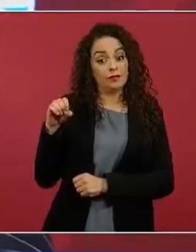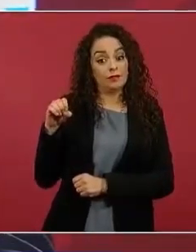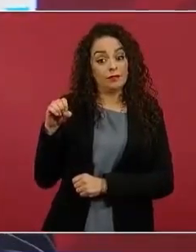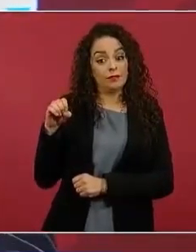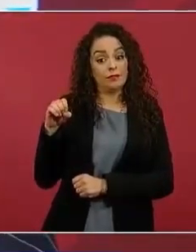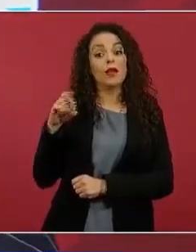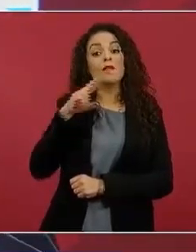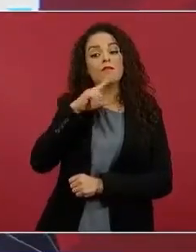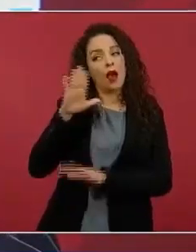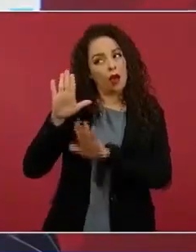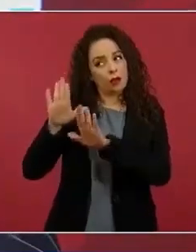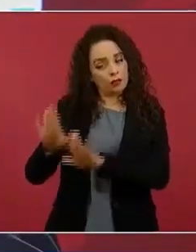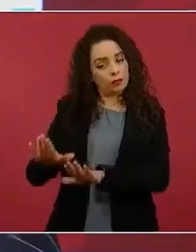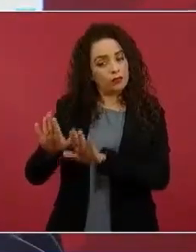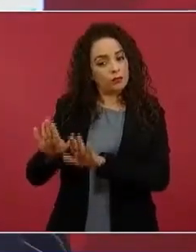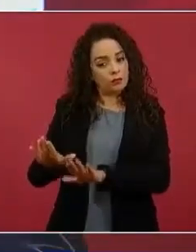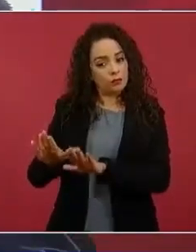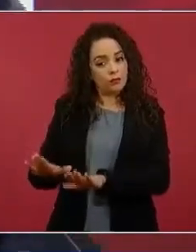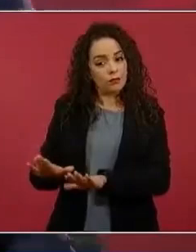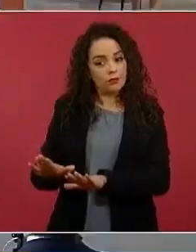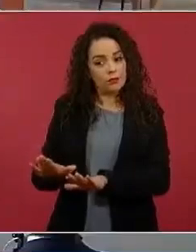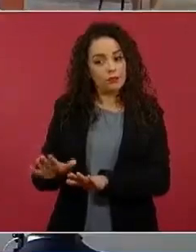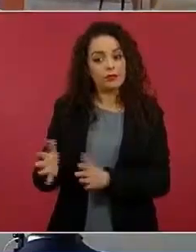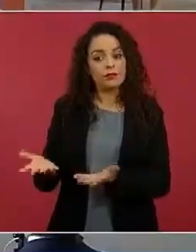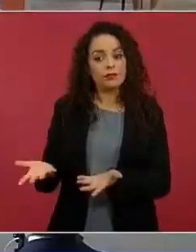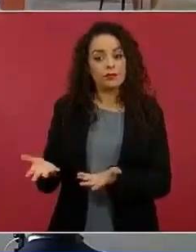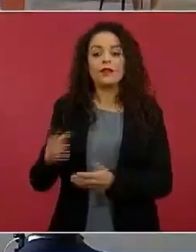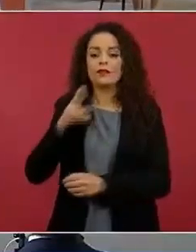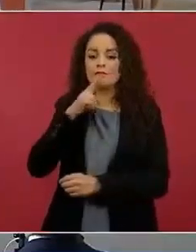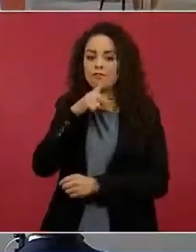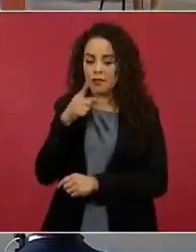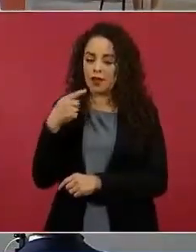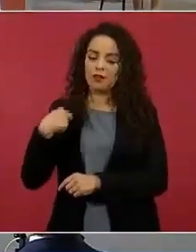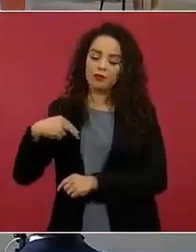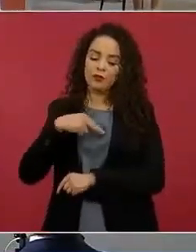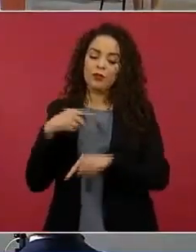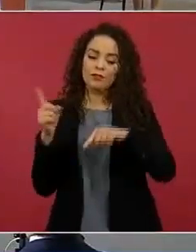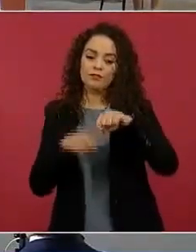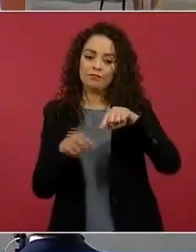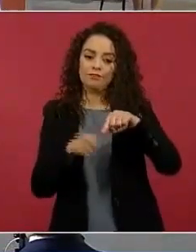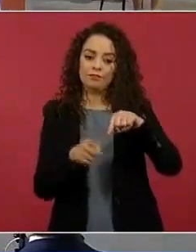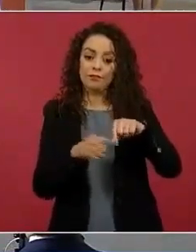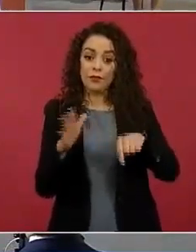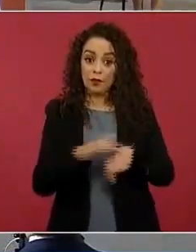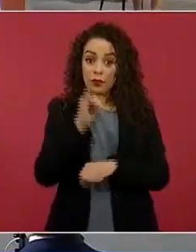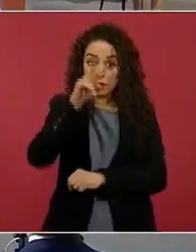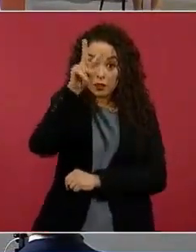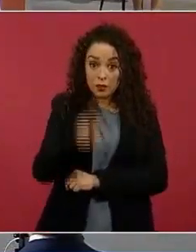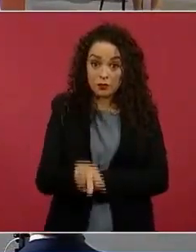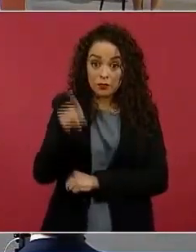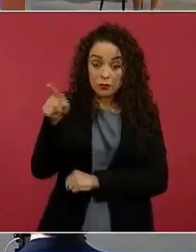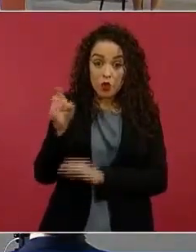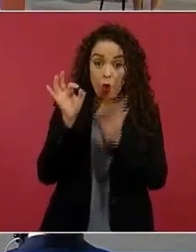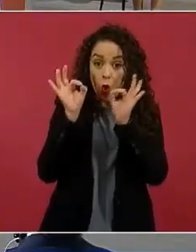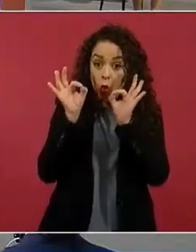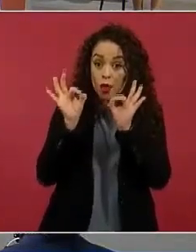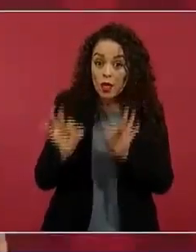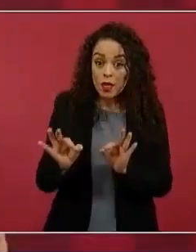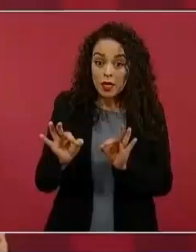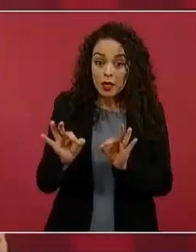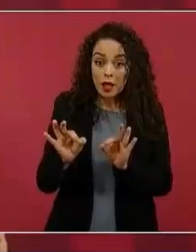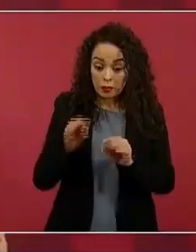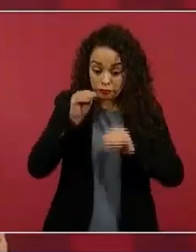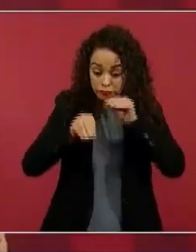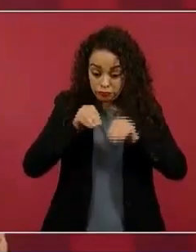bájenle. Y le quitamos porque en efecto el borrador me